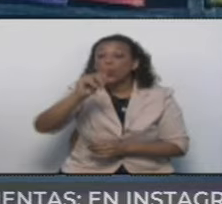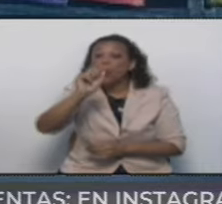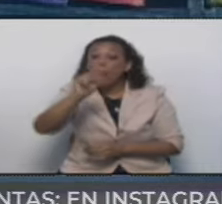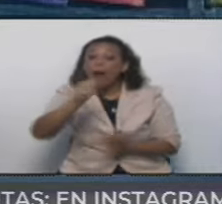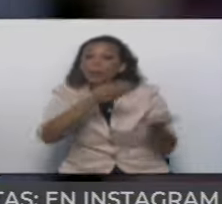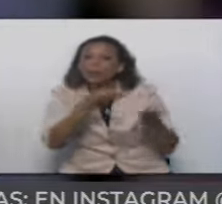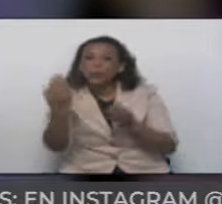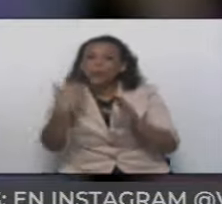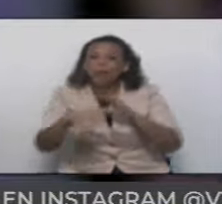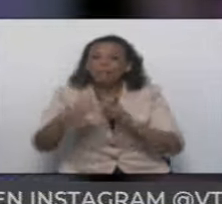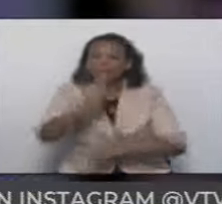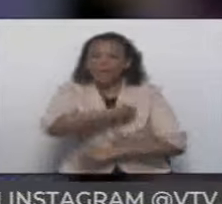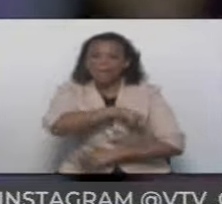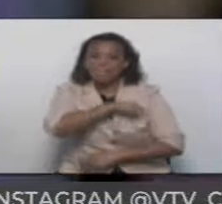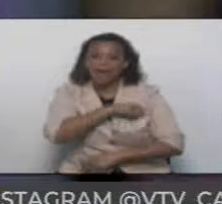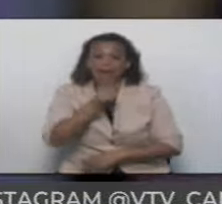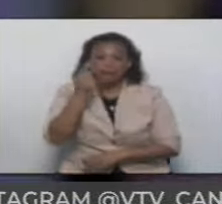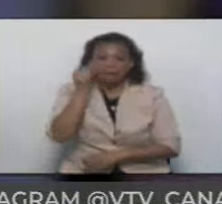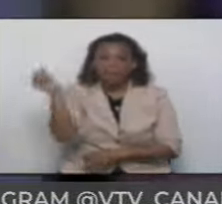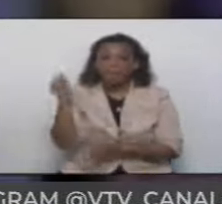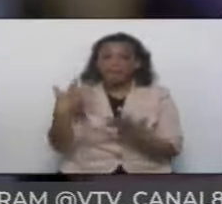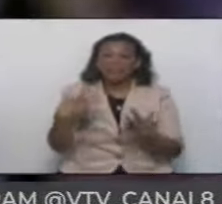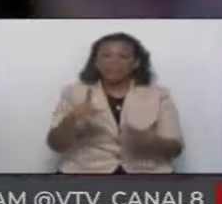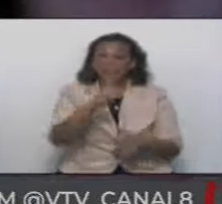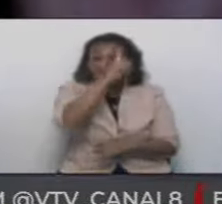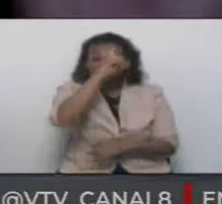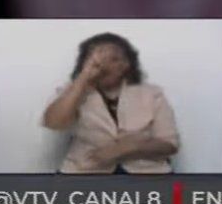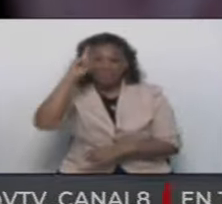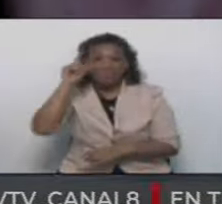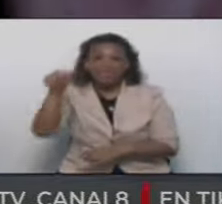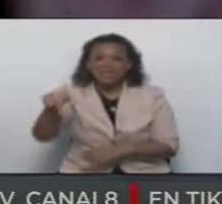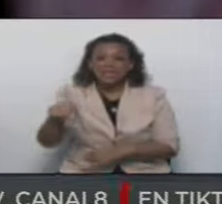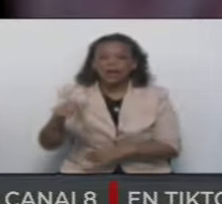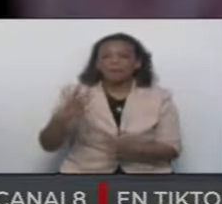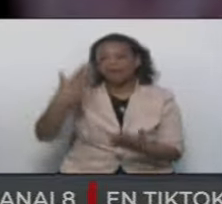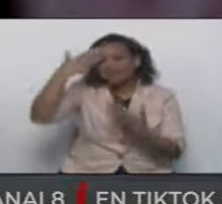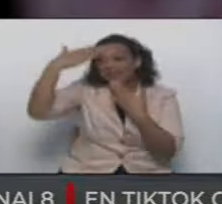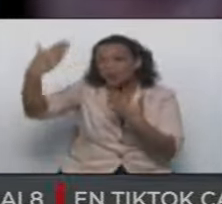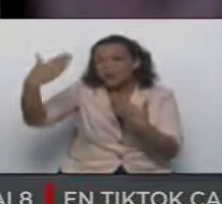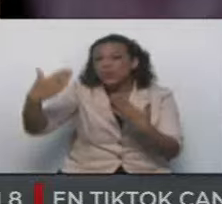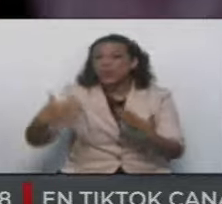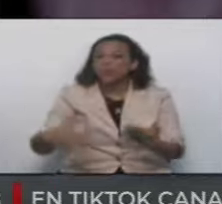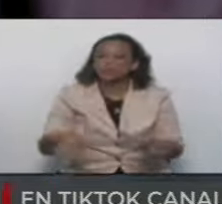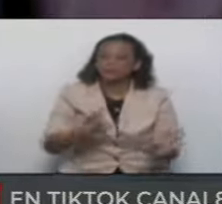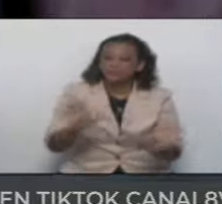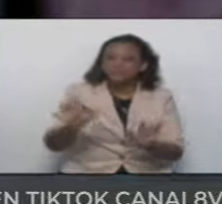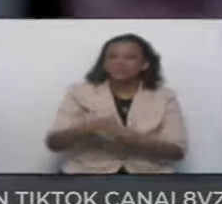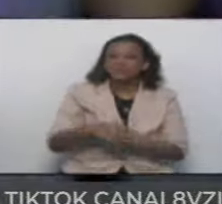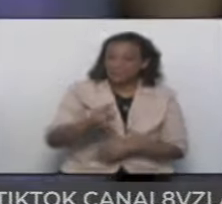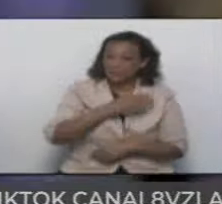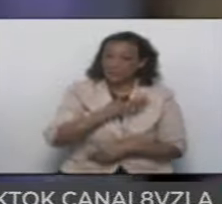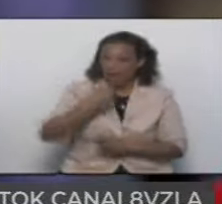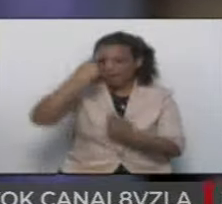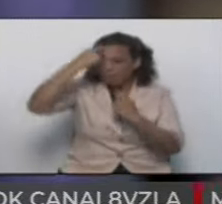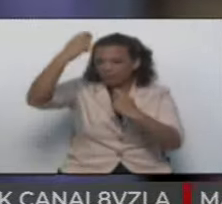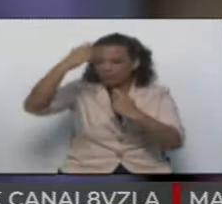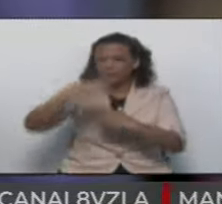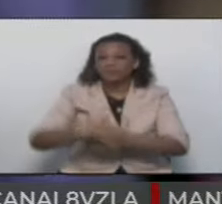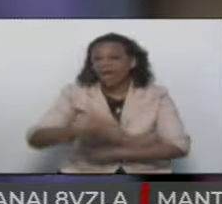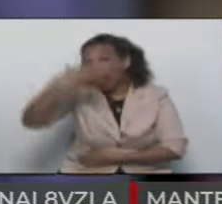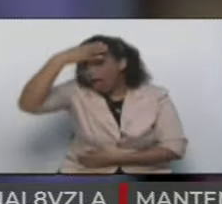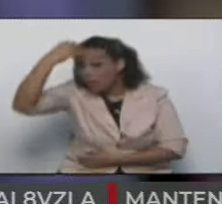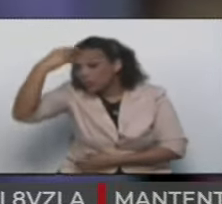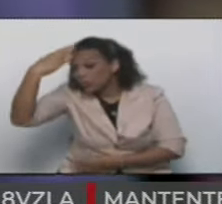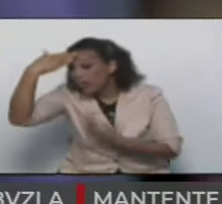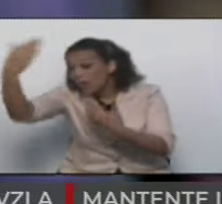envía desde España, desde Madrid. Juan Carlos, dale un saludo al Edmundo de mi parte.